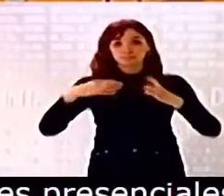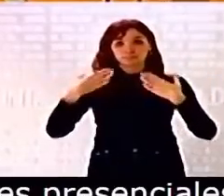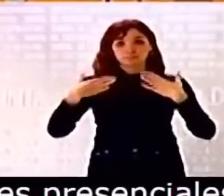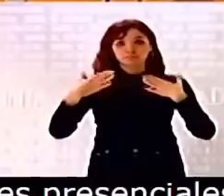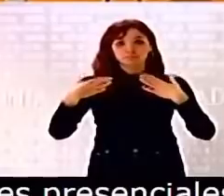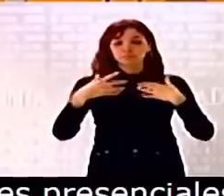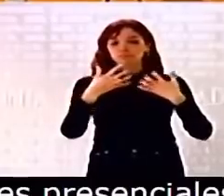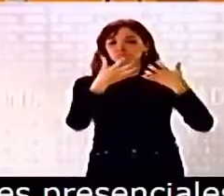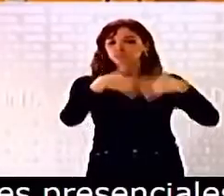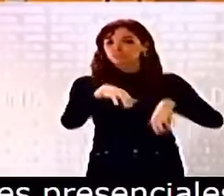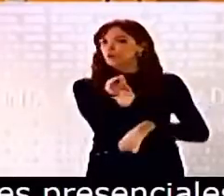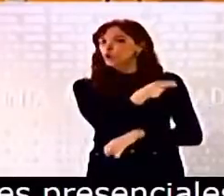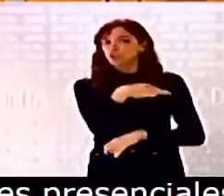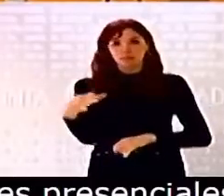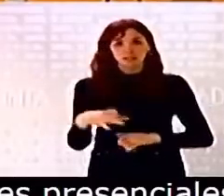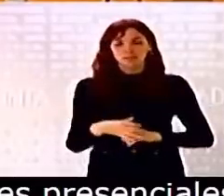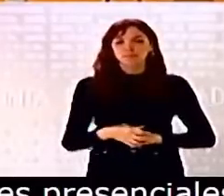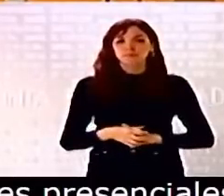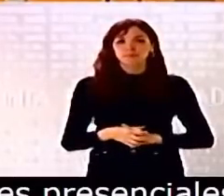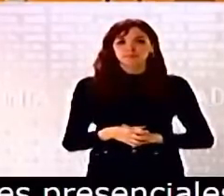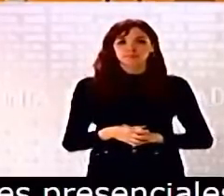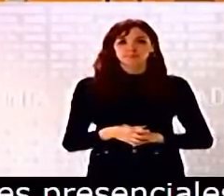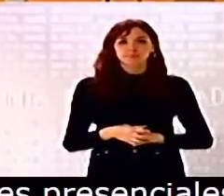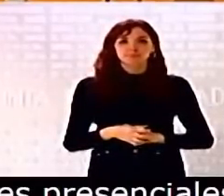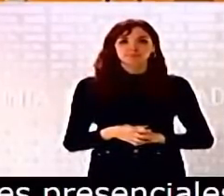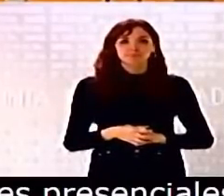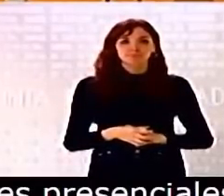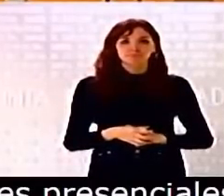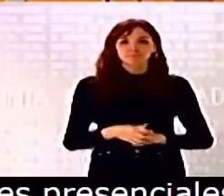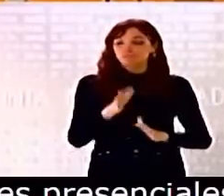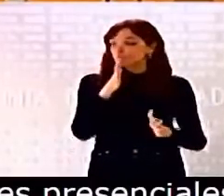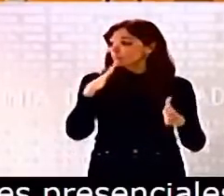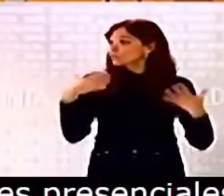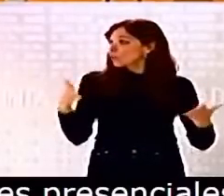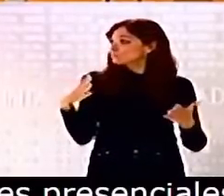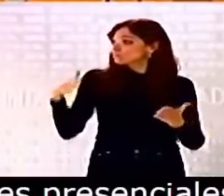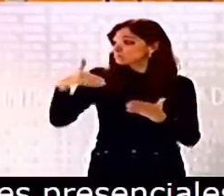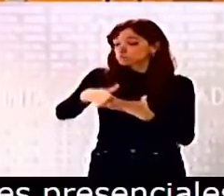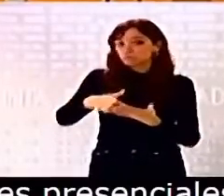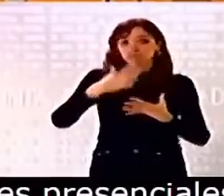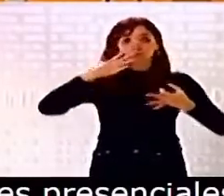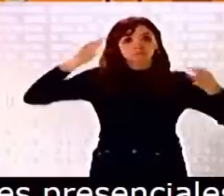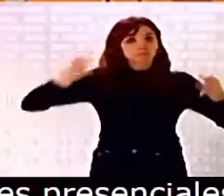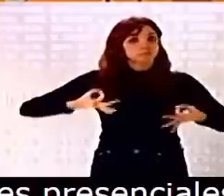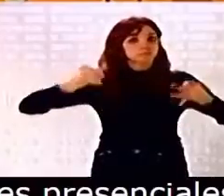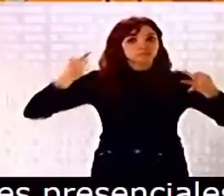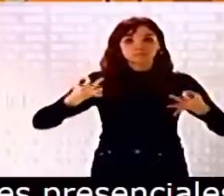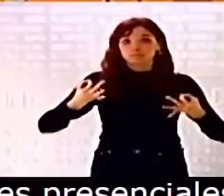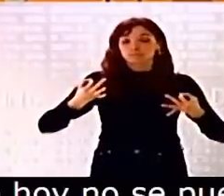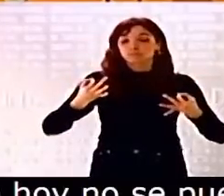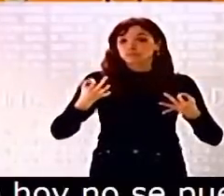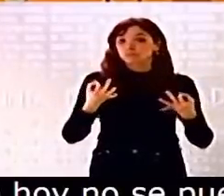han funcionado correctamente. A día de hoy no se puede asegurar